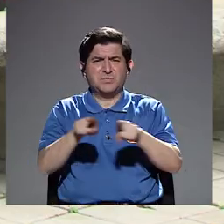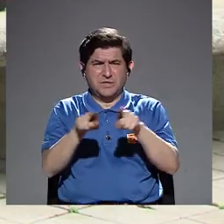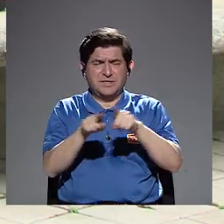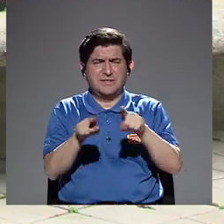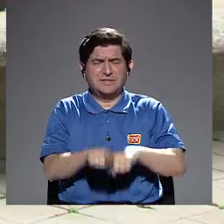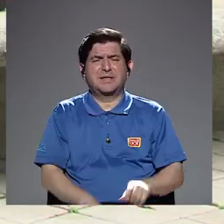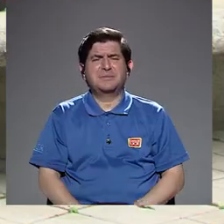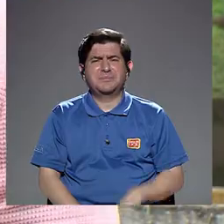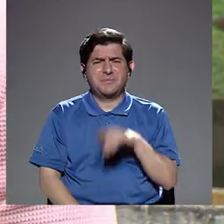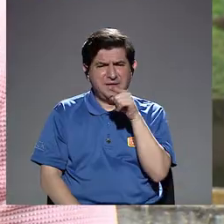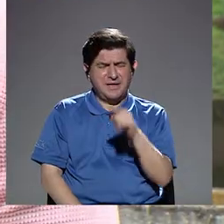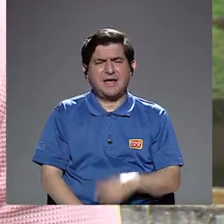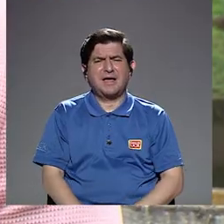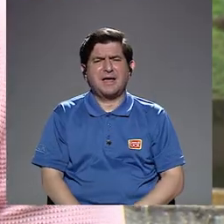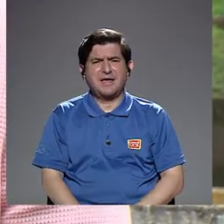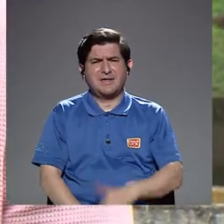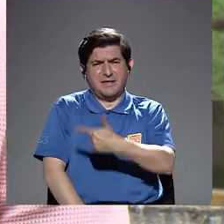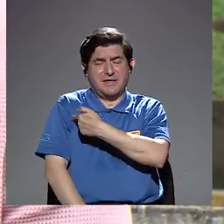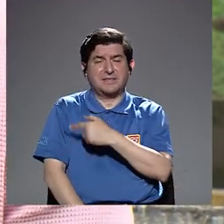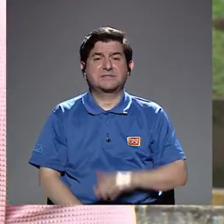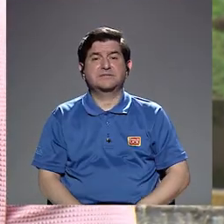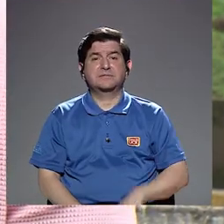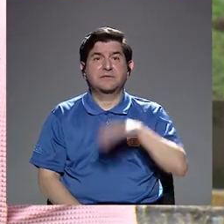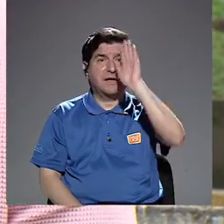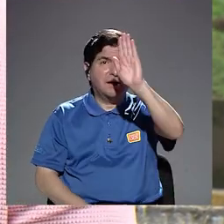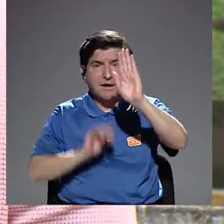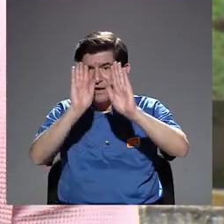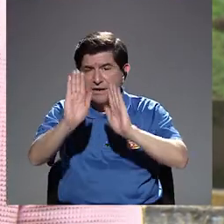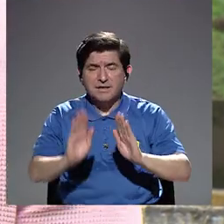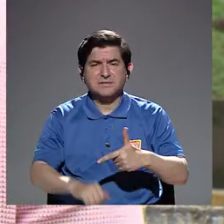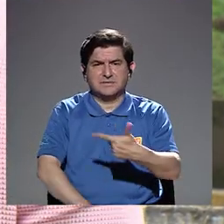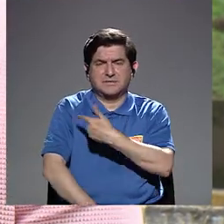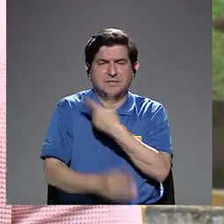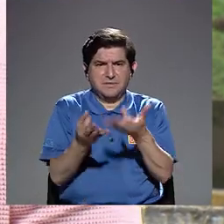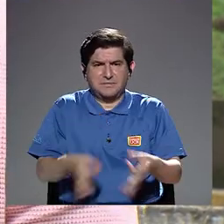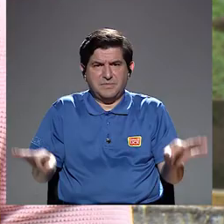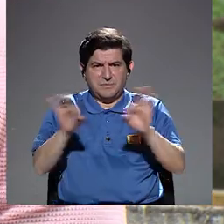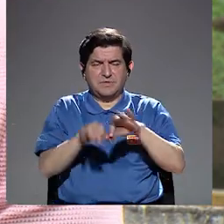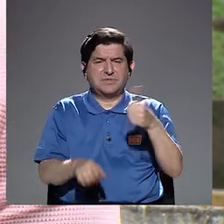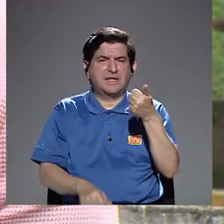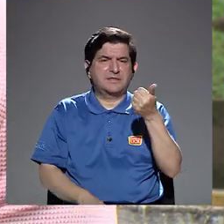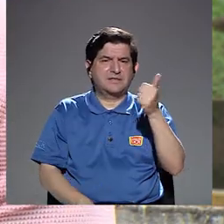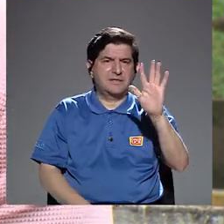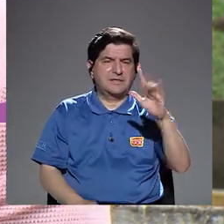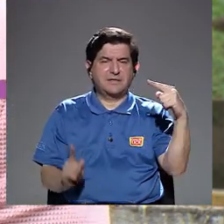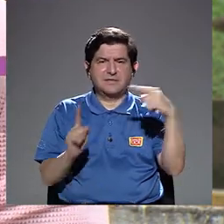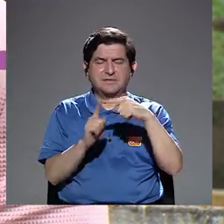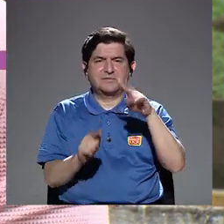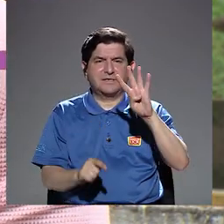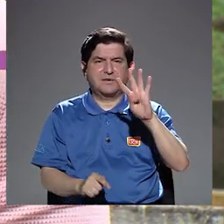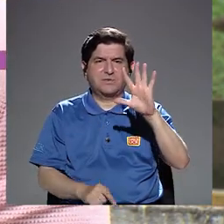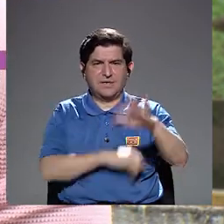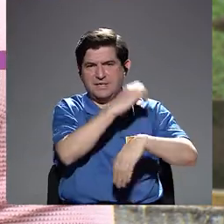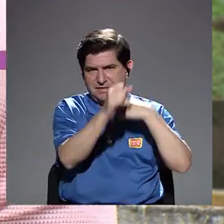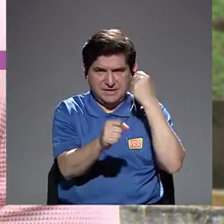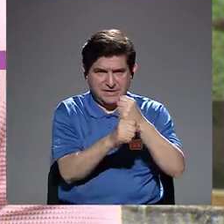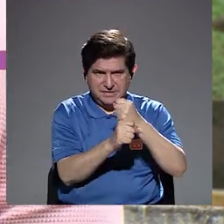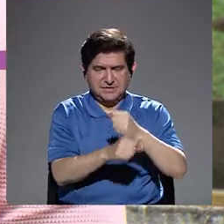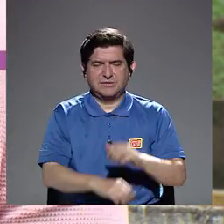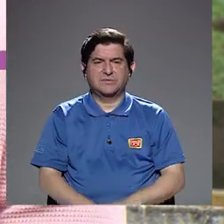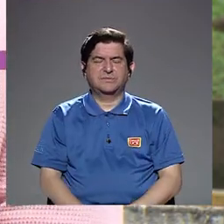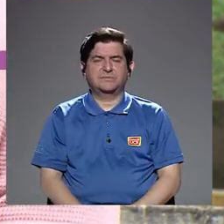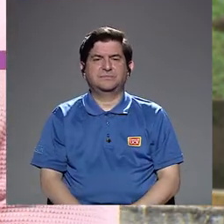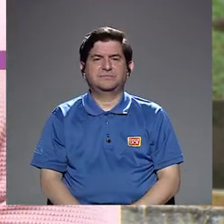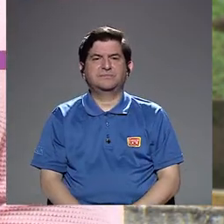también? Hay un esquema de vacunación importante, usualmente va de los 15 a los 45 años aproximadamente.